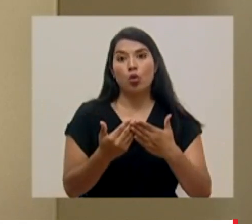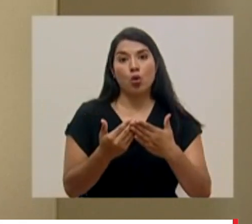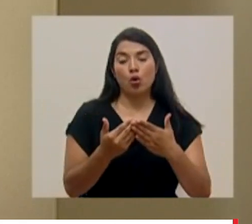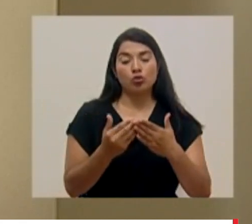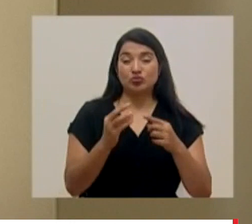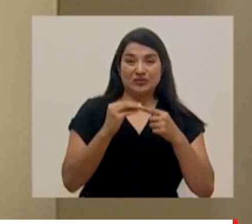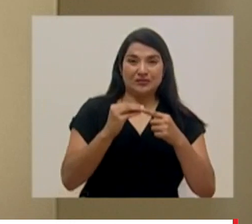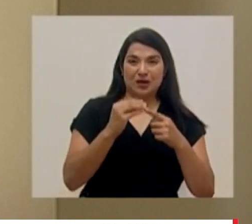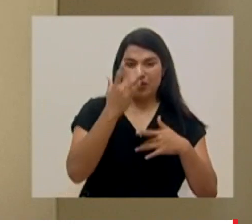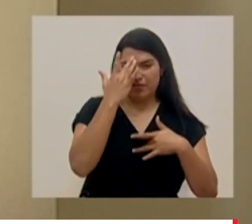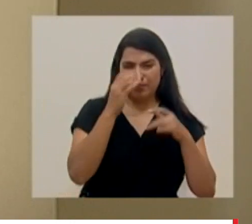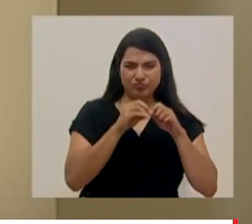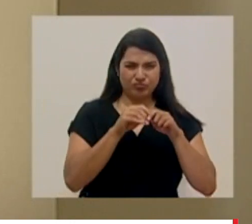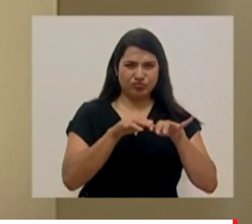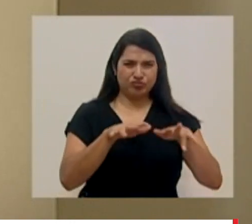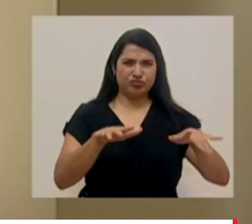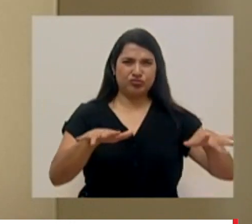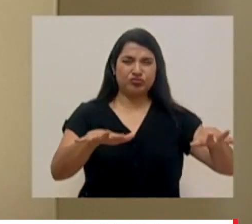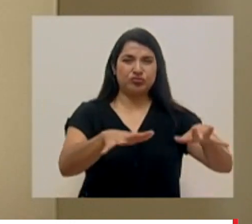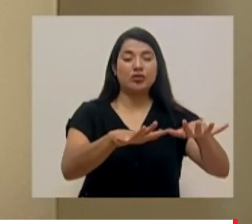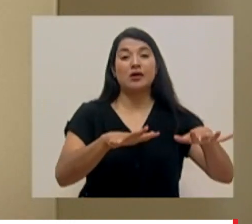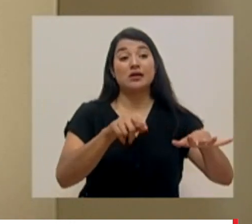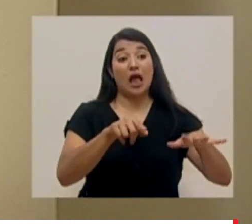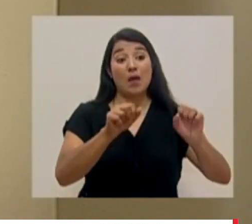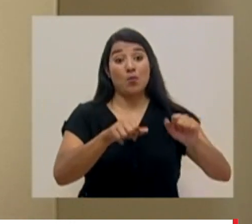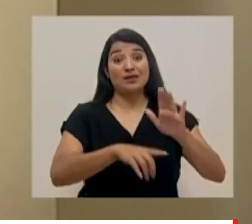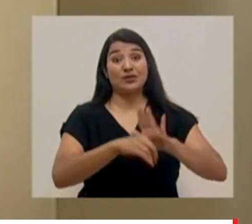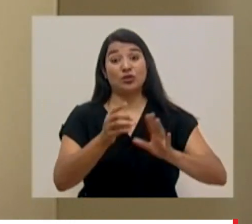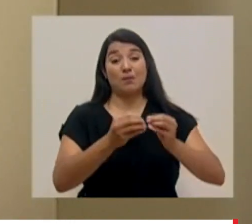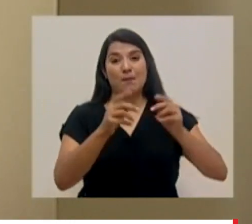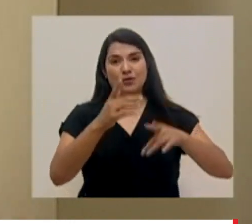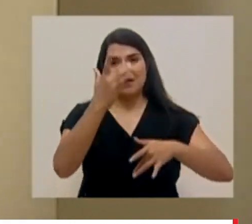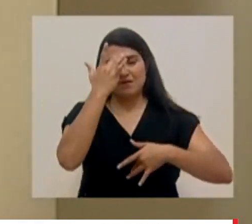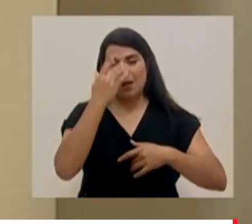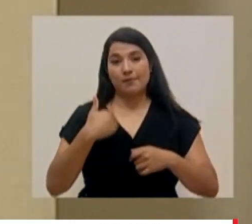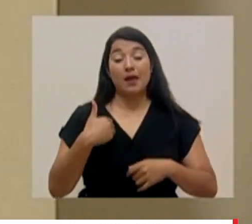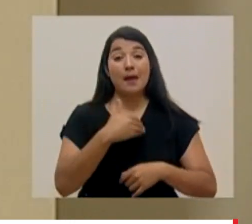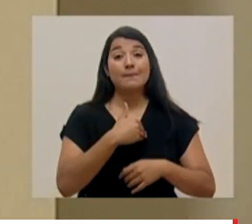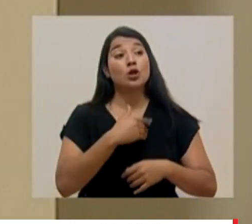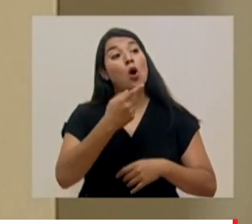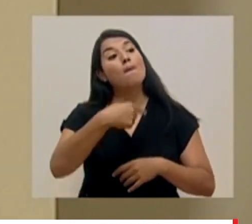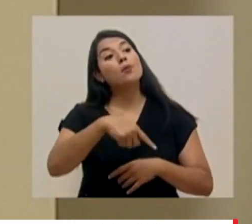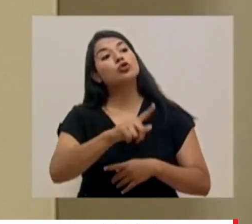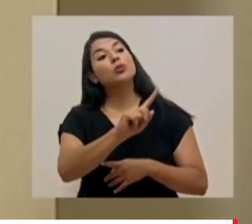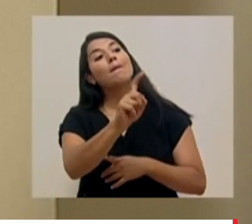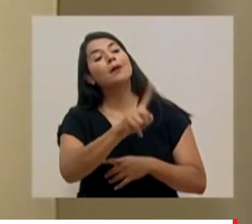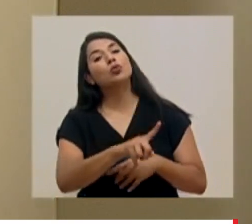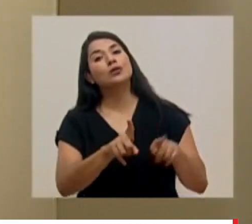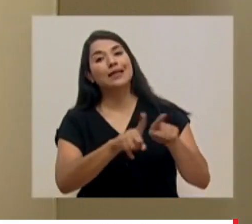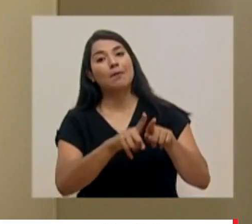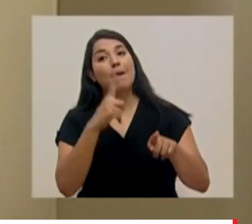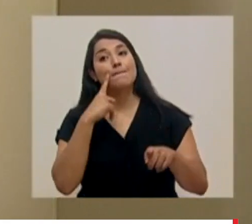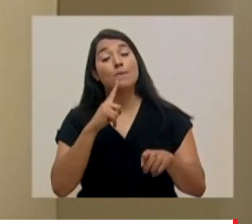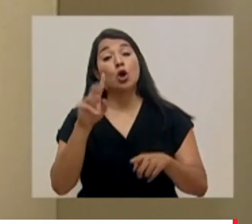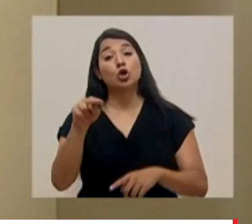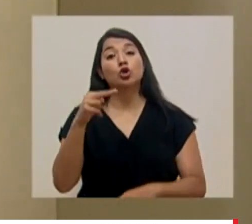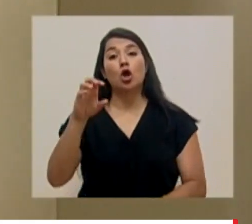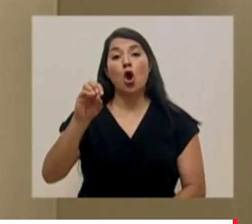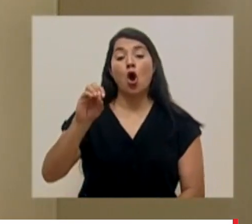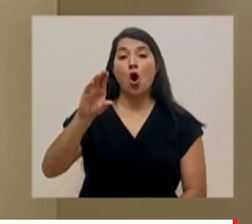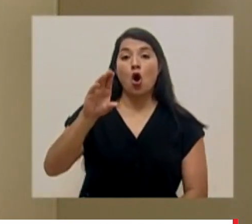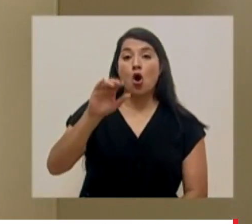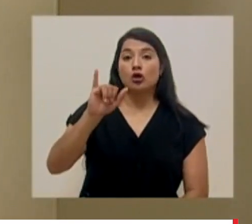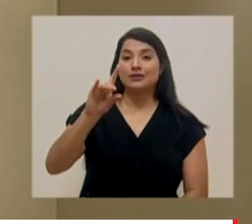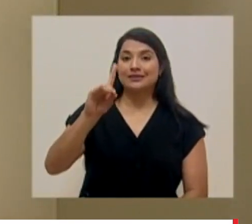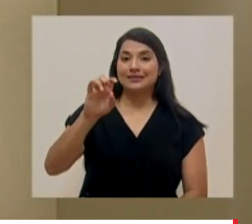brotes, ¿verdad?, o casos que están relacionados donde pueden originarse mucho más casos. Señor ministro, la siguiente pregunta también de Noticias Occidente.